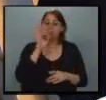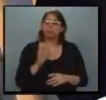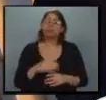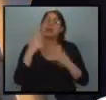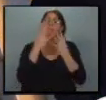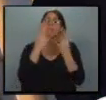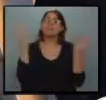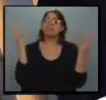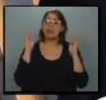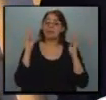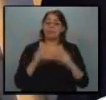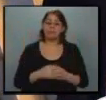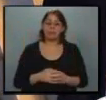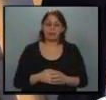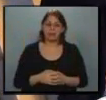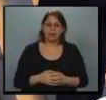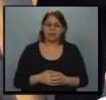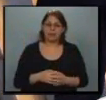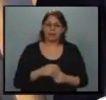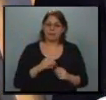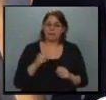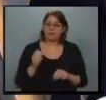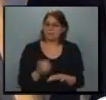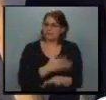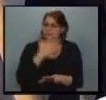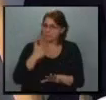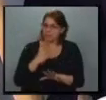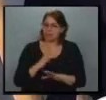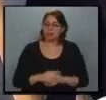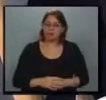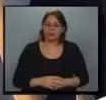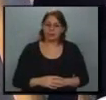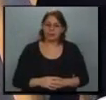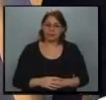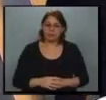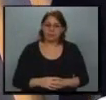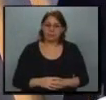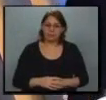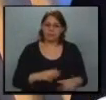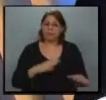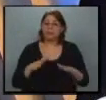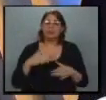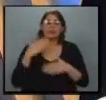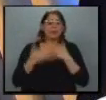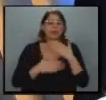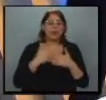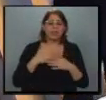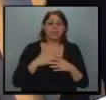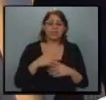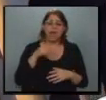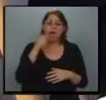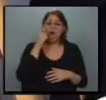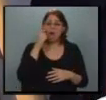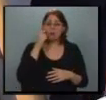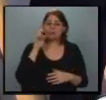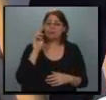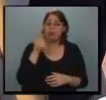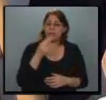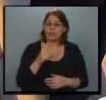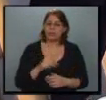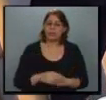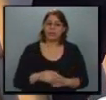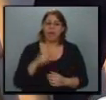chapón que cubría la entrada. Realmente impresionante este hecho de violencia que termina con la vida de